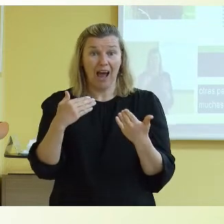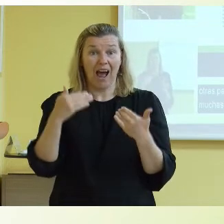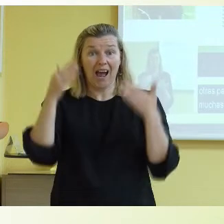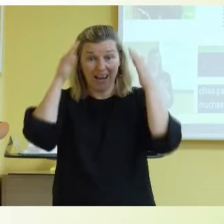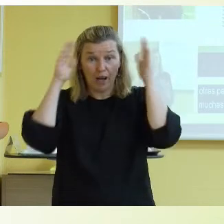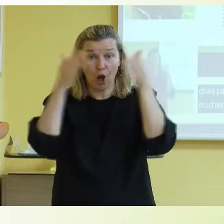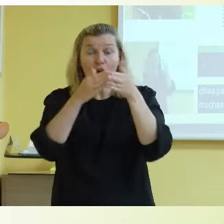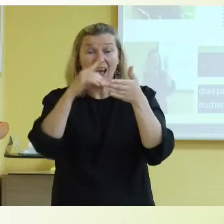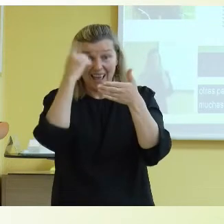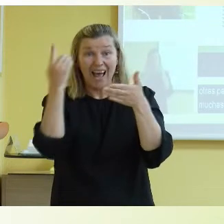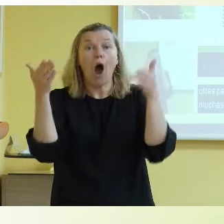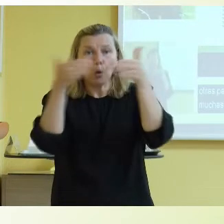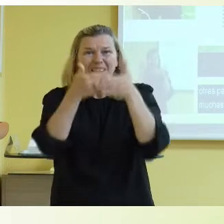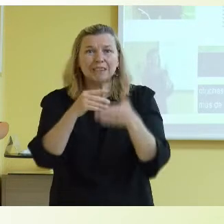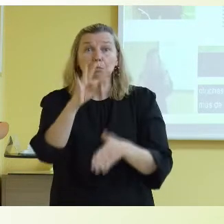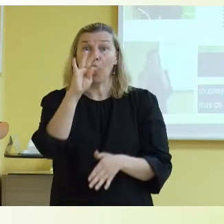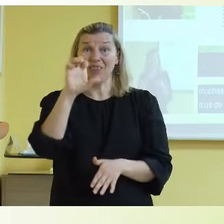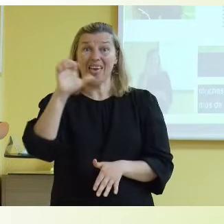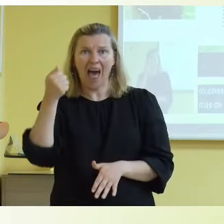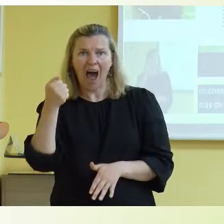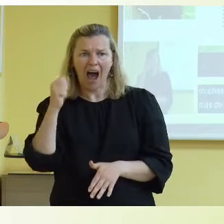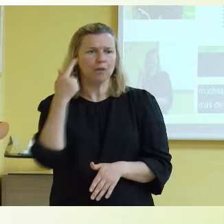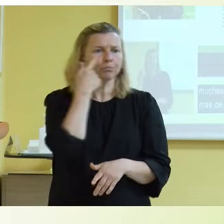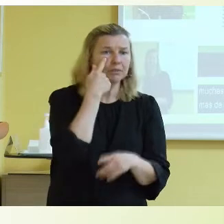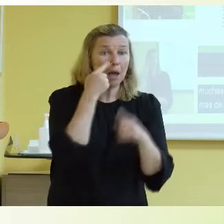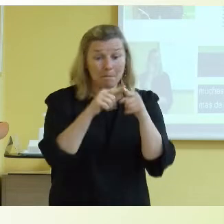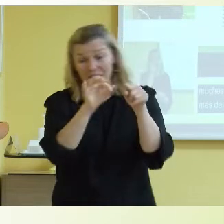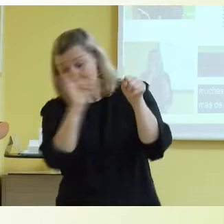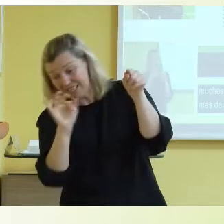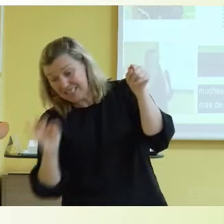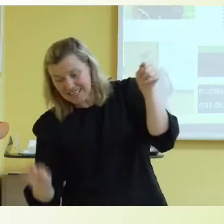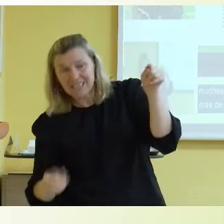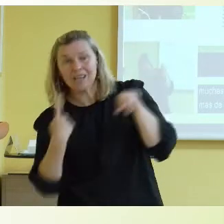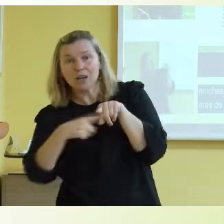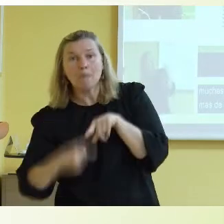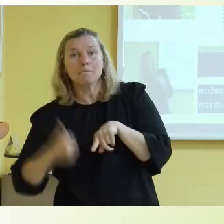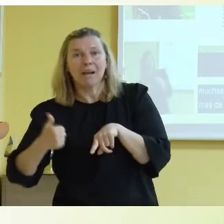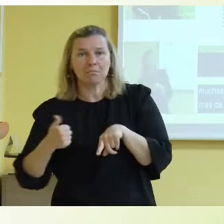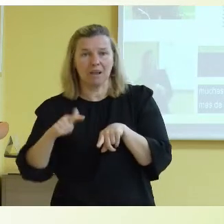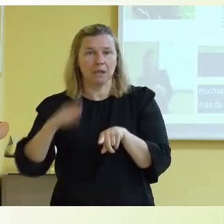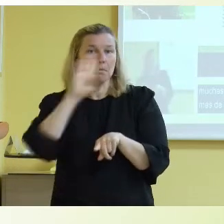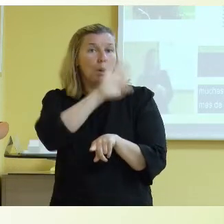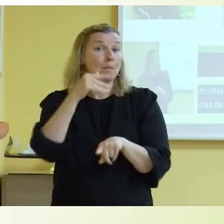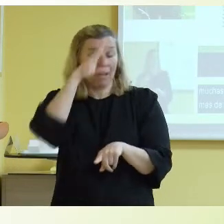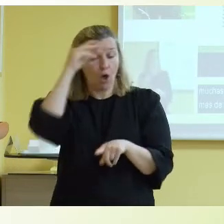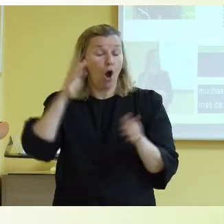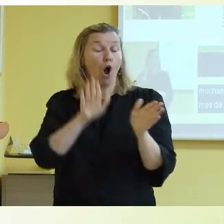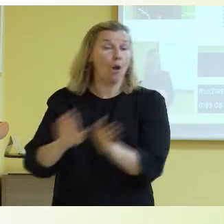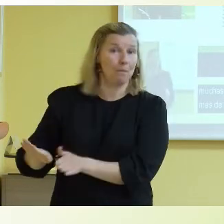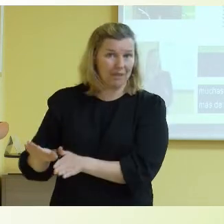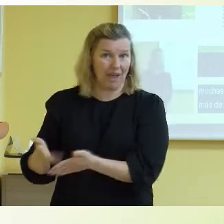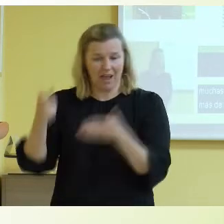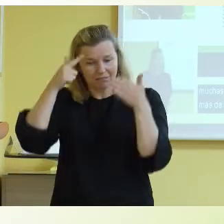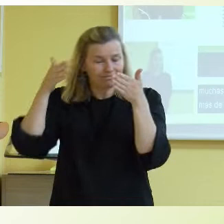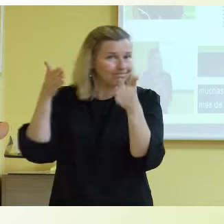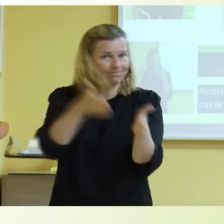rara debajo o detrás, que tiene muchas más cosas que hay que atender y muchas patologías que hay que visualizar y poner al día en